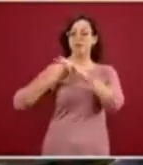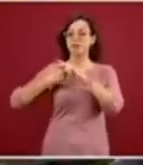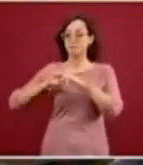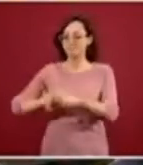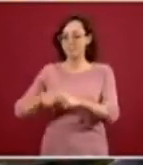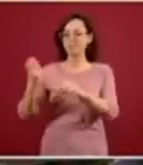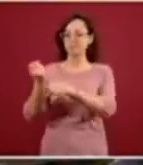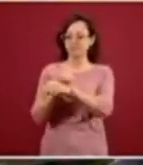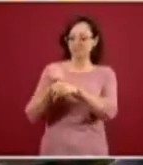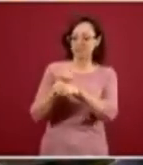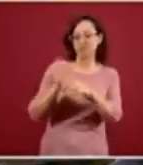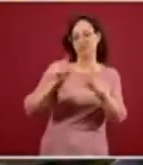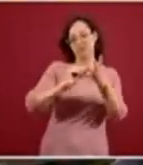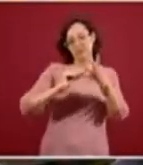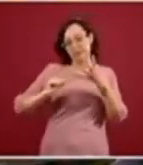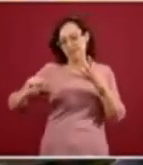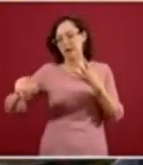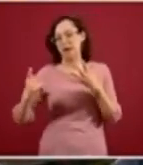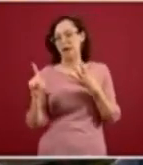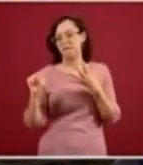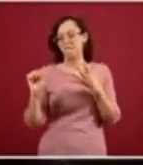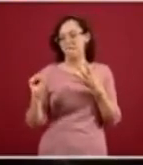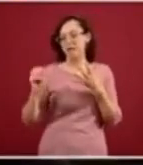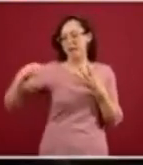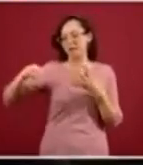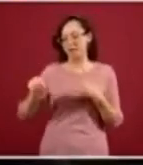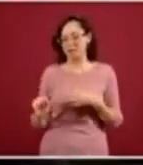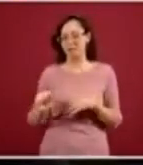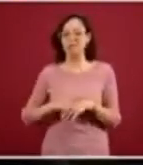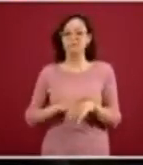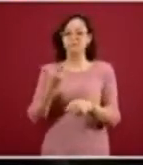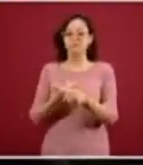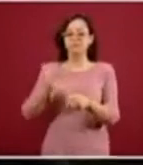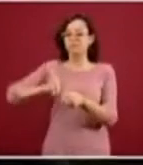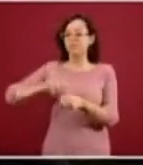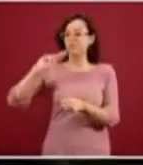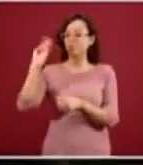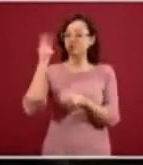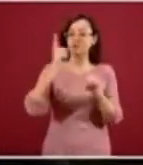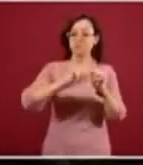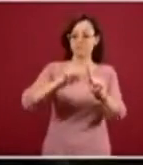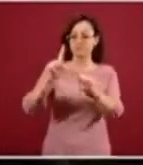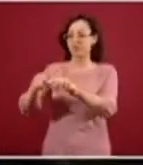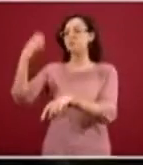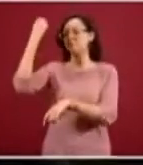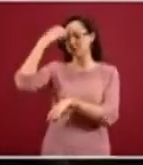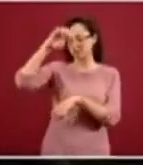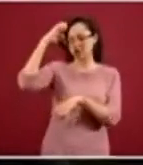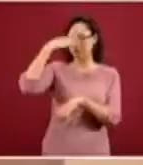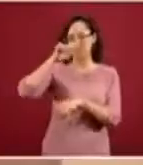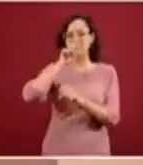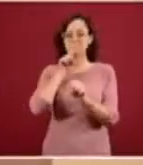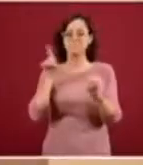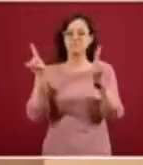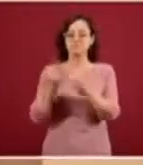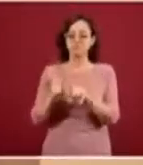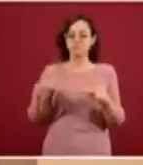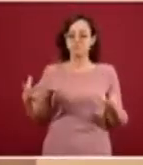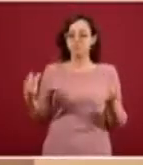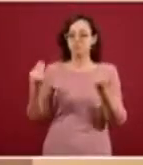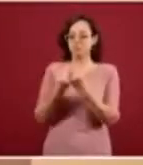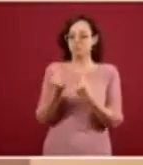Hospitales universitarios, ya con experiencia de recolección de plasma en casos aislados, y también trabajando de la mano directamente